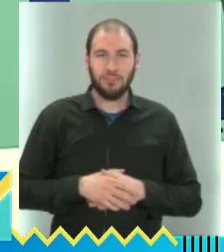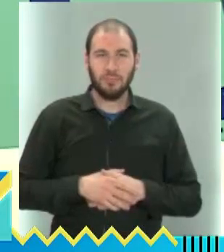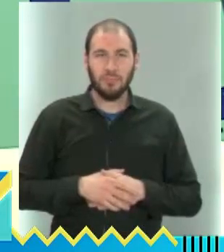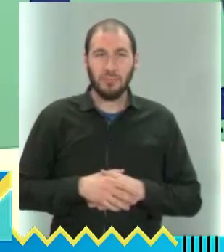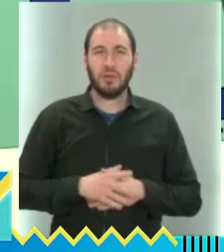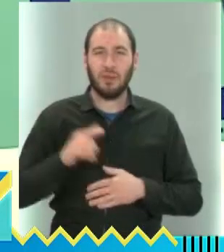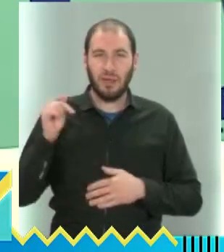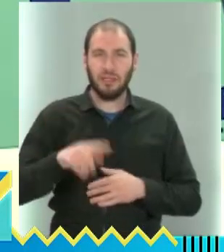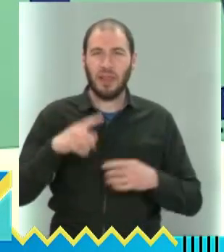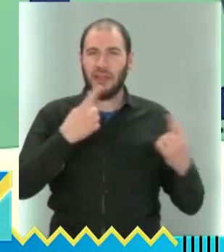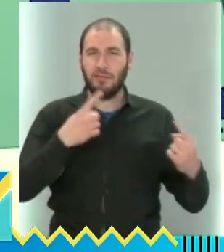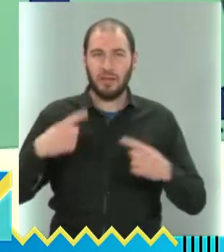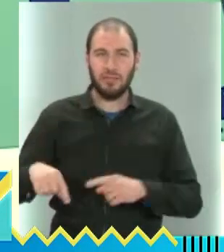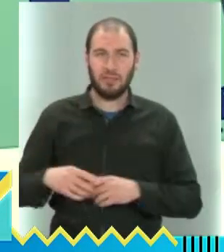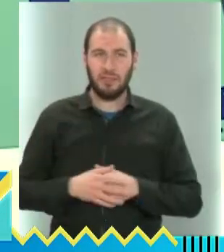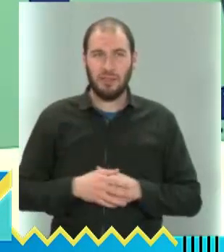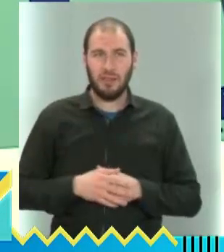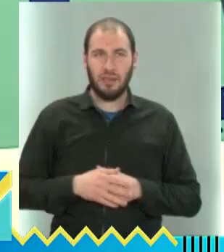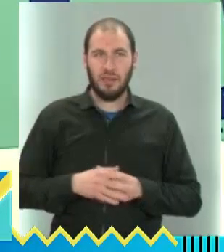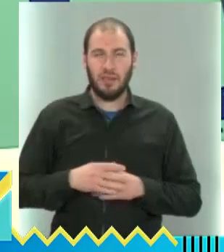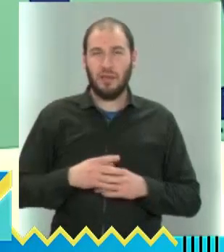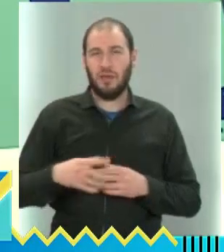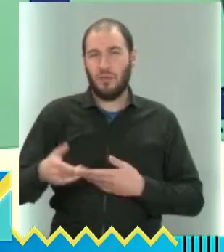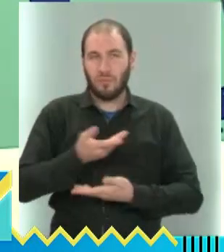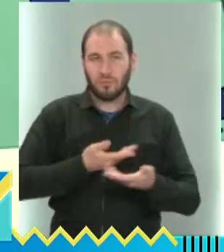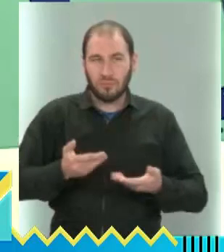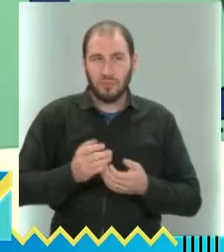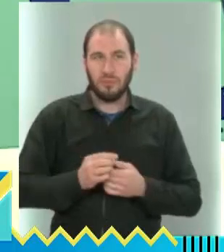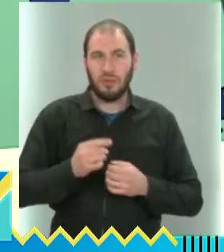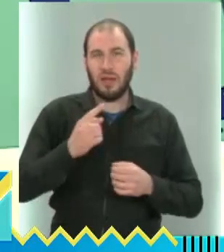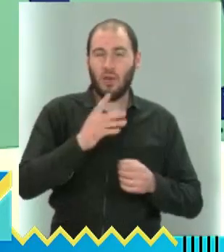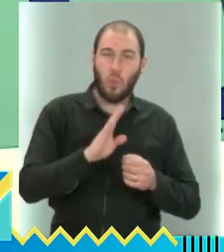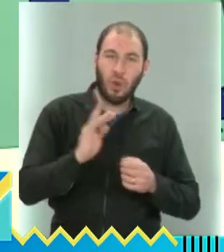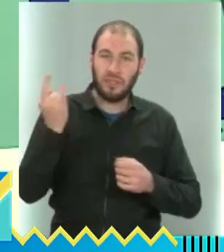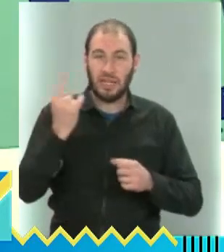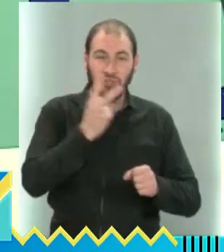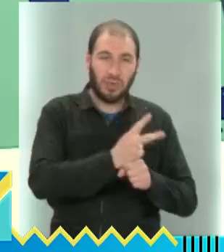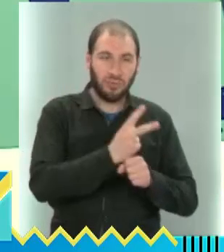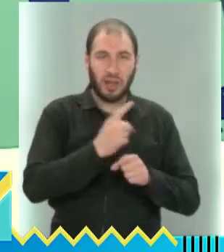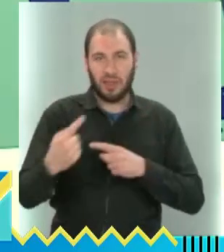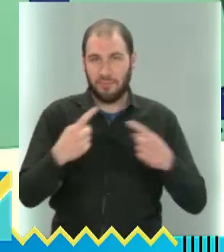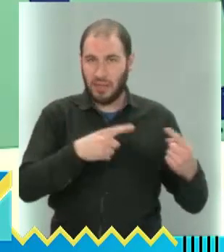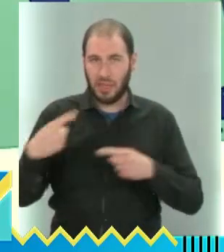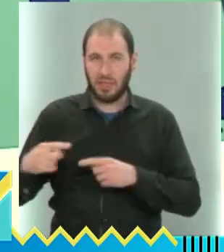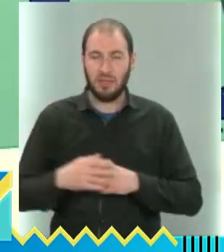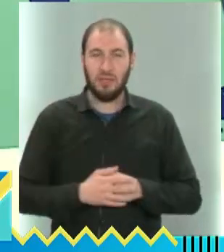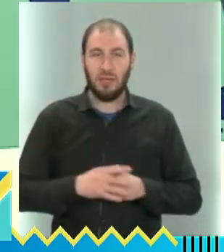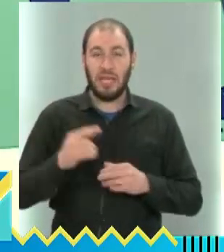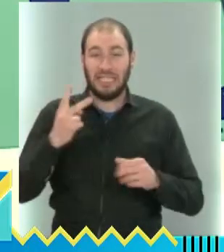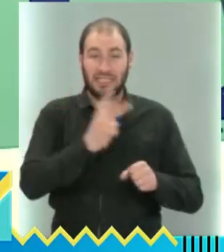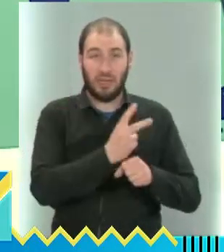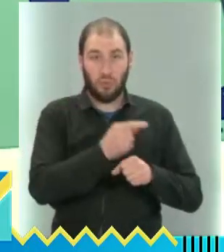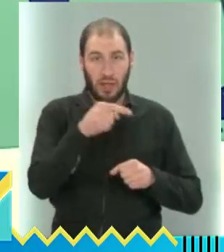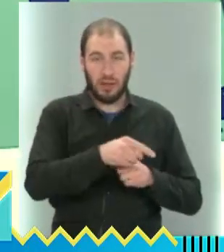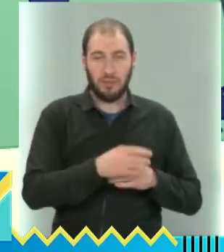por ahí un poquito diferente el approach entre el nivel universitario y el secundario. Los chicos a nivel secundario